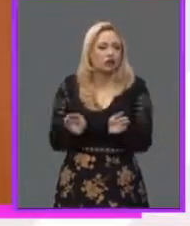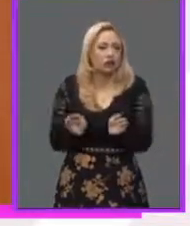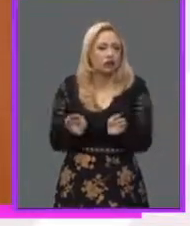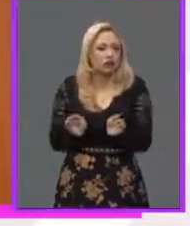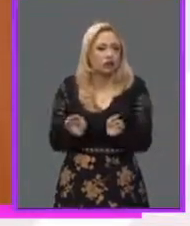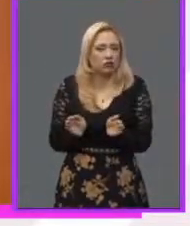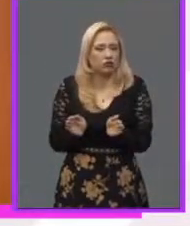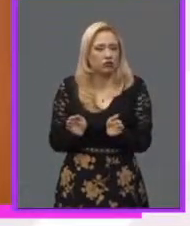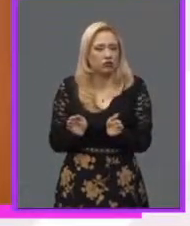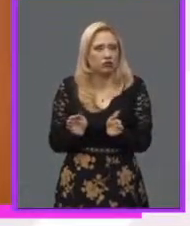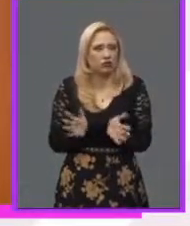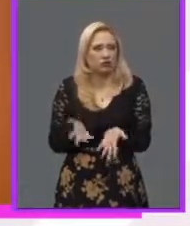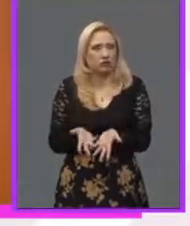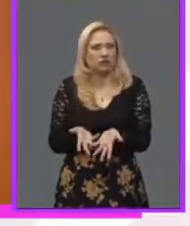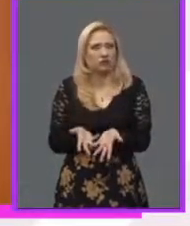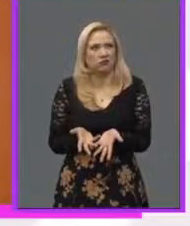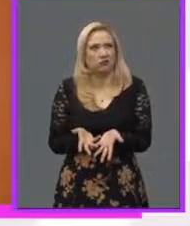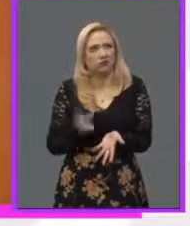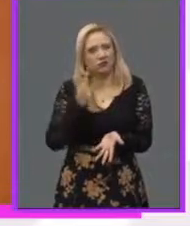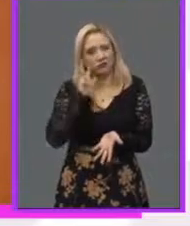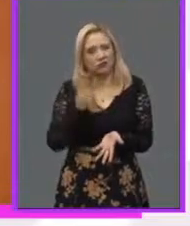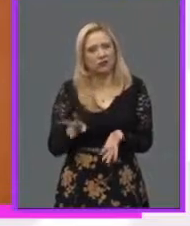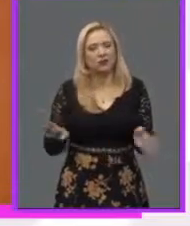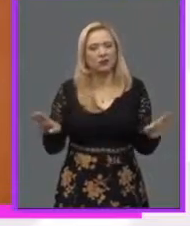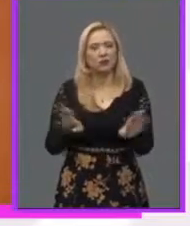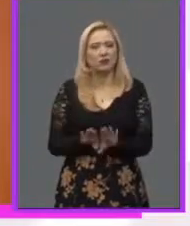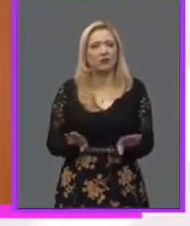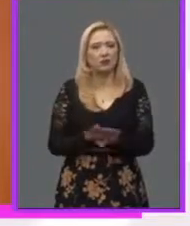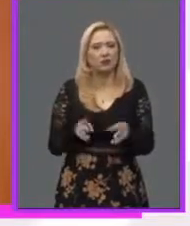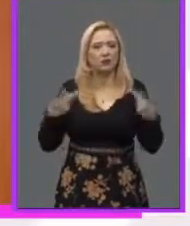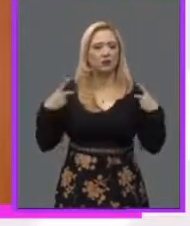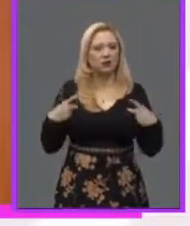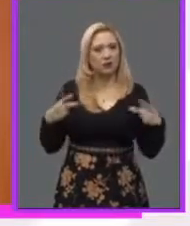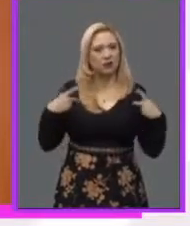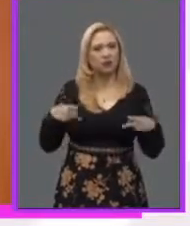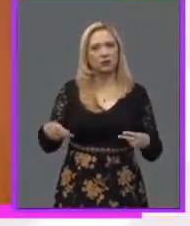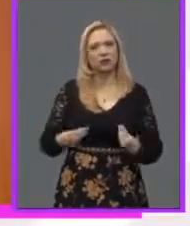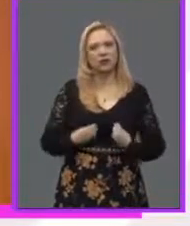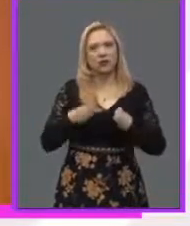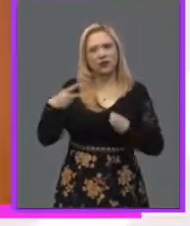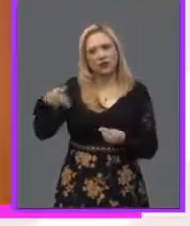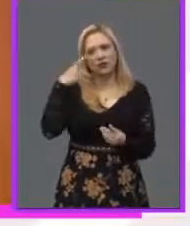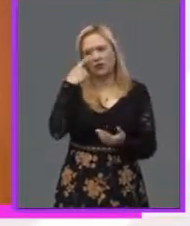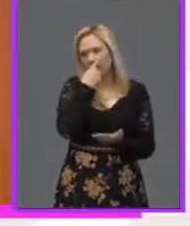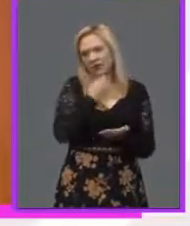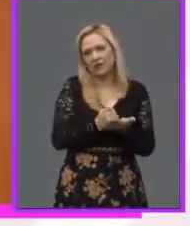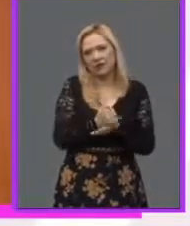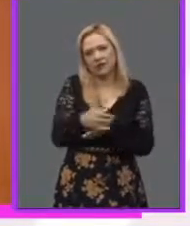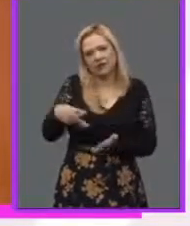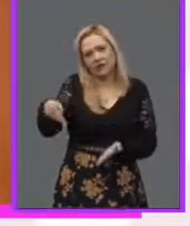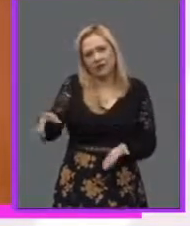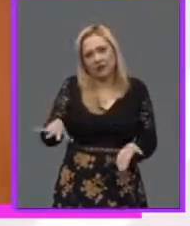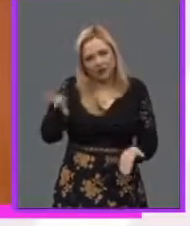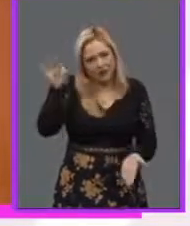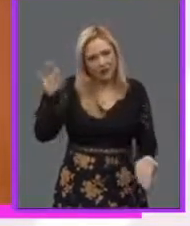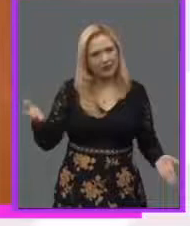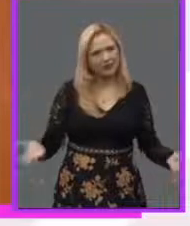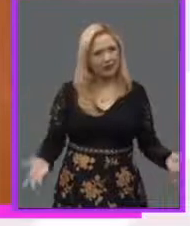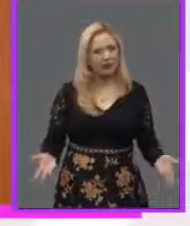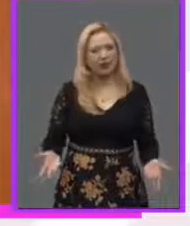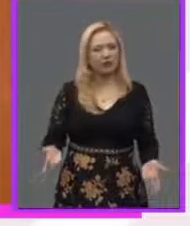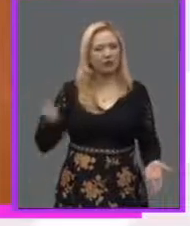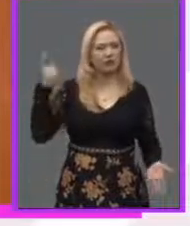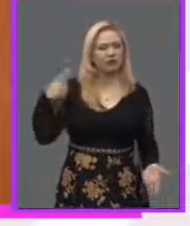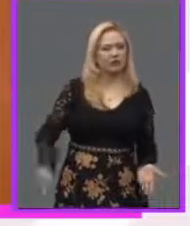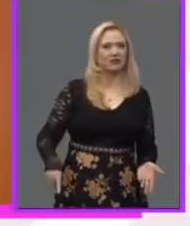estamos mirando la posibilidad de que las personas habiten y sobre todo eso, ¿no? O sea, que estamos pensando desde una perspectiva o desde